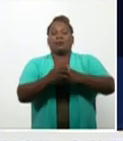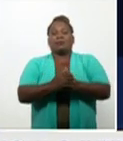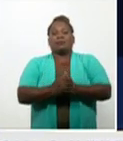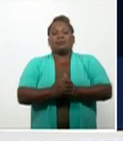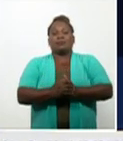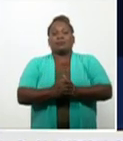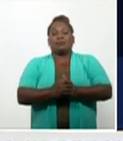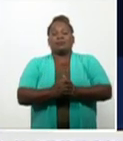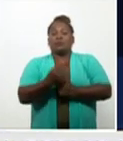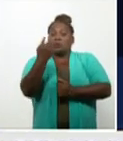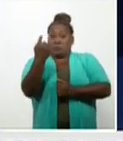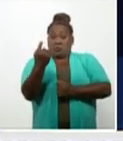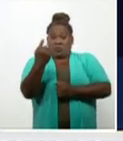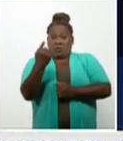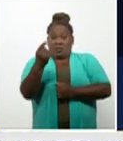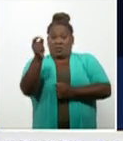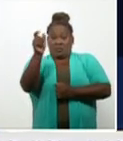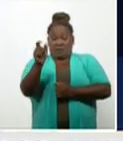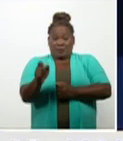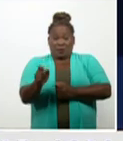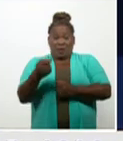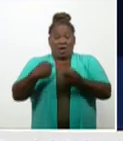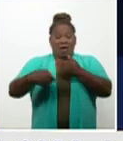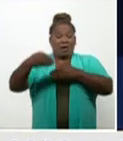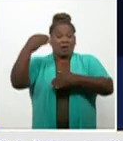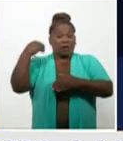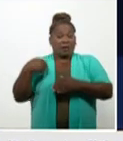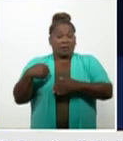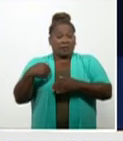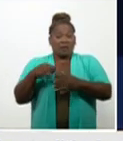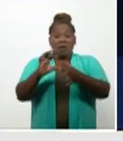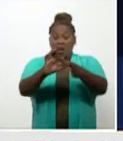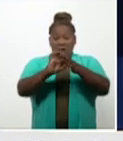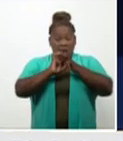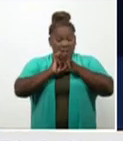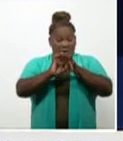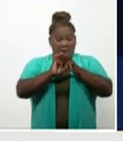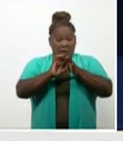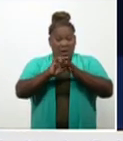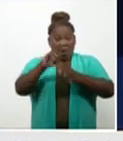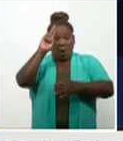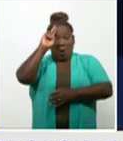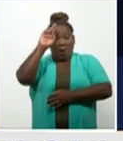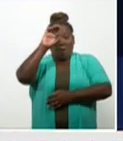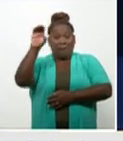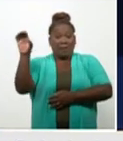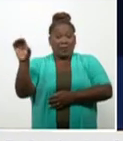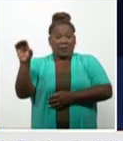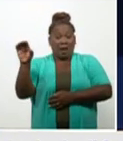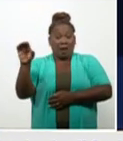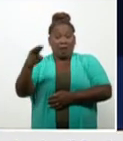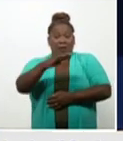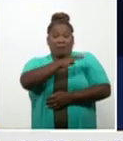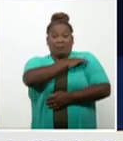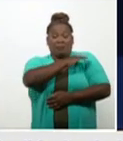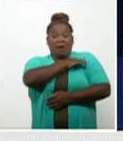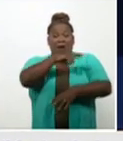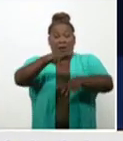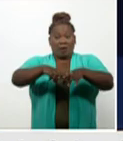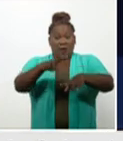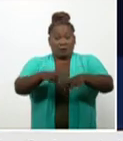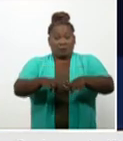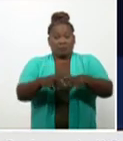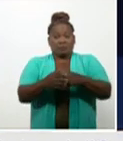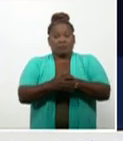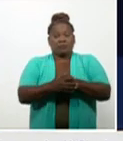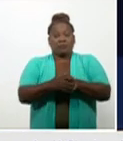Uno de los pacientes que en el día de ayer se encontraba grave en el Hospital Dr. Luis Díaz Soto, de aquí de La Habana, pues